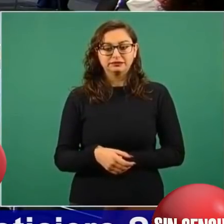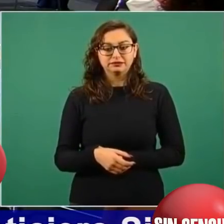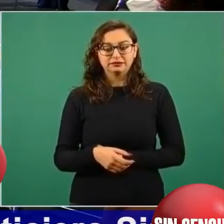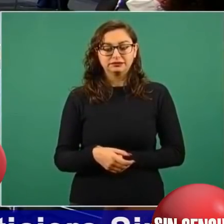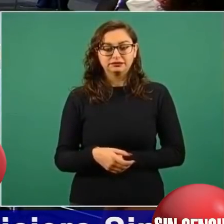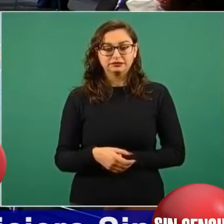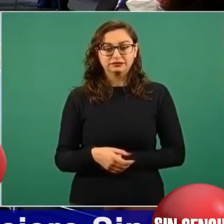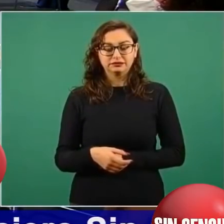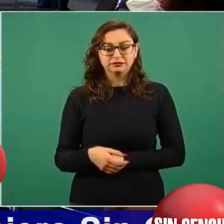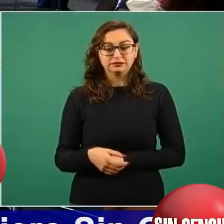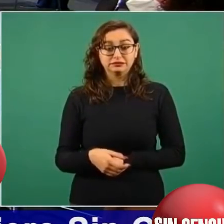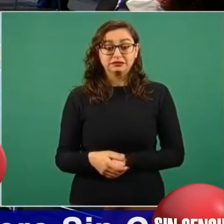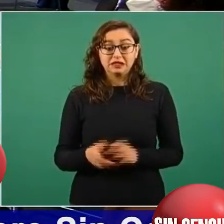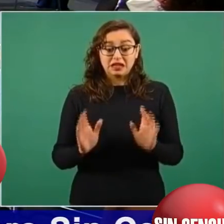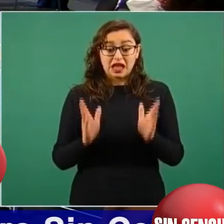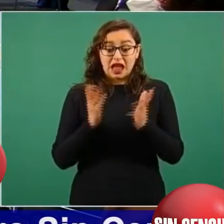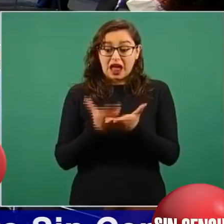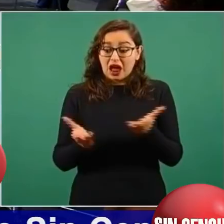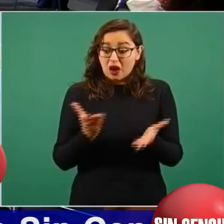que le hayan gente